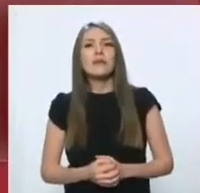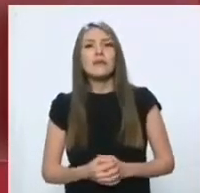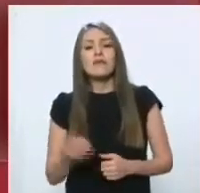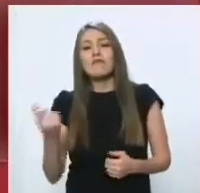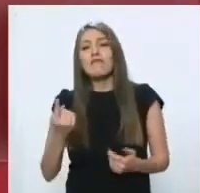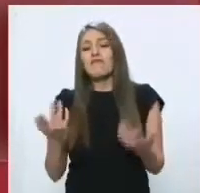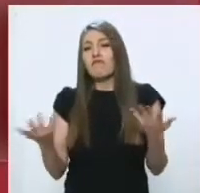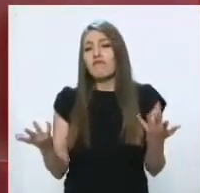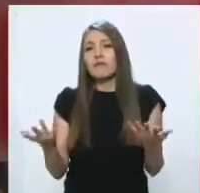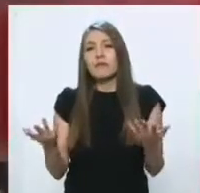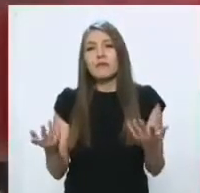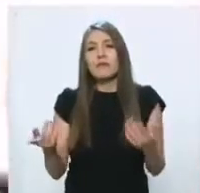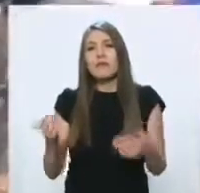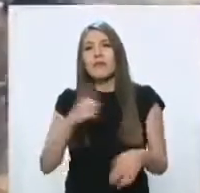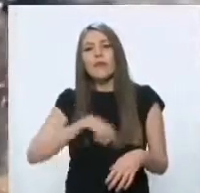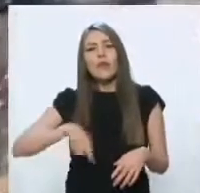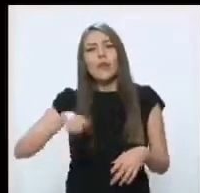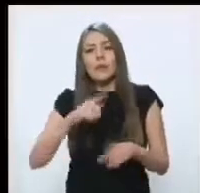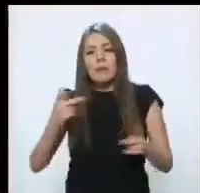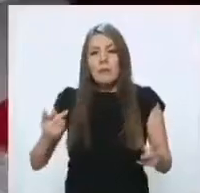hemos padecido.